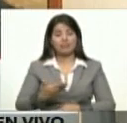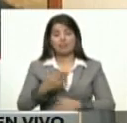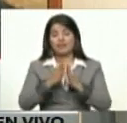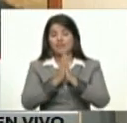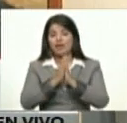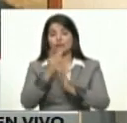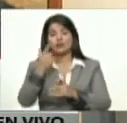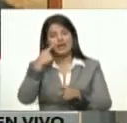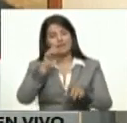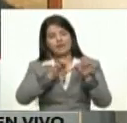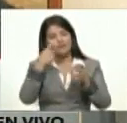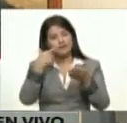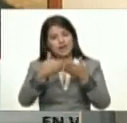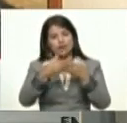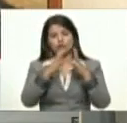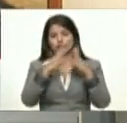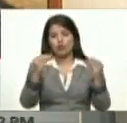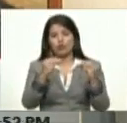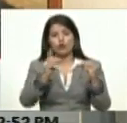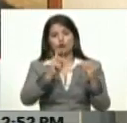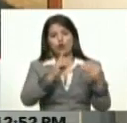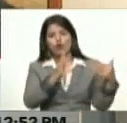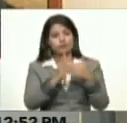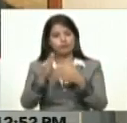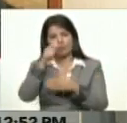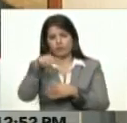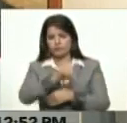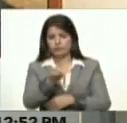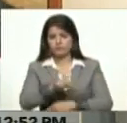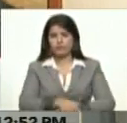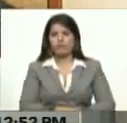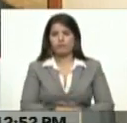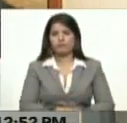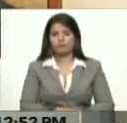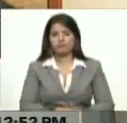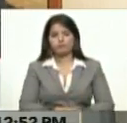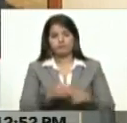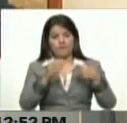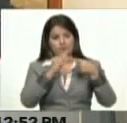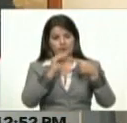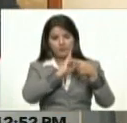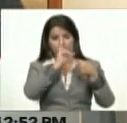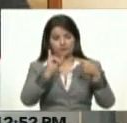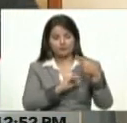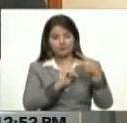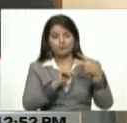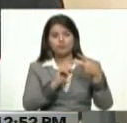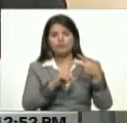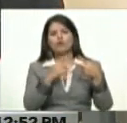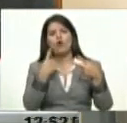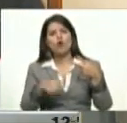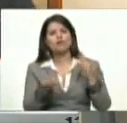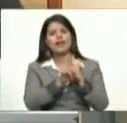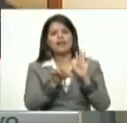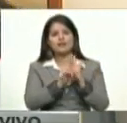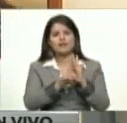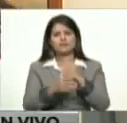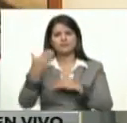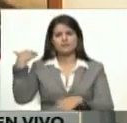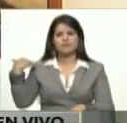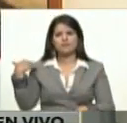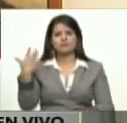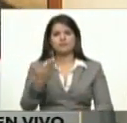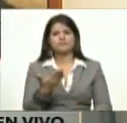importante en este momento. Luego, está una ley muy importante que se venía trabajando desde mediados de